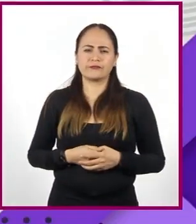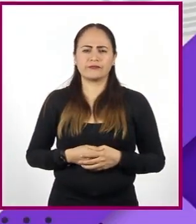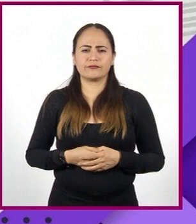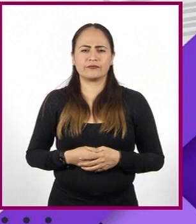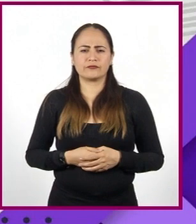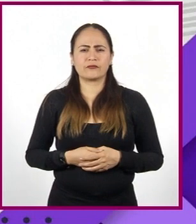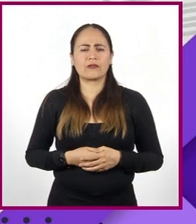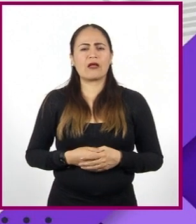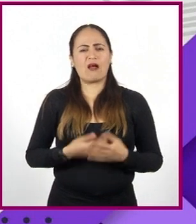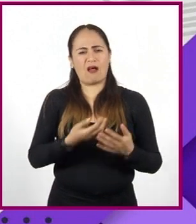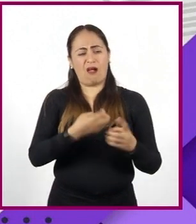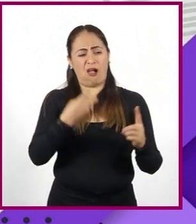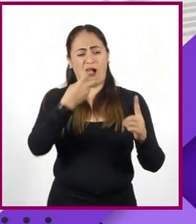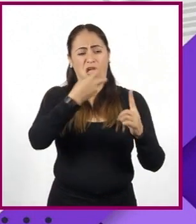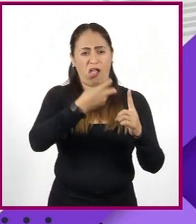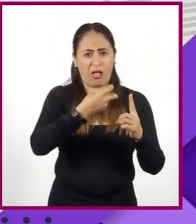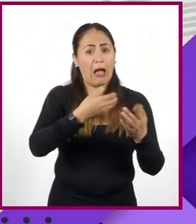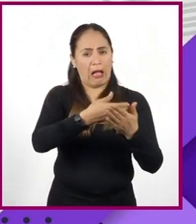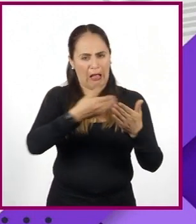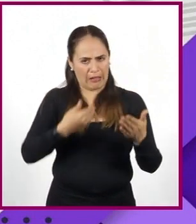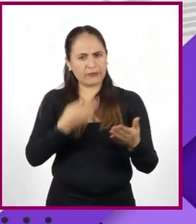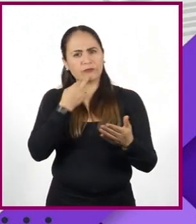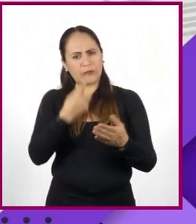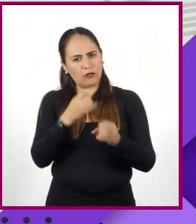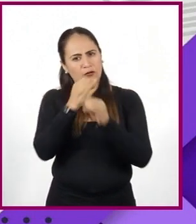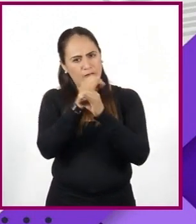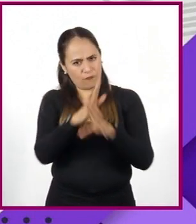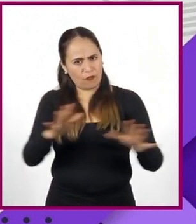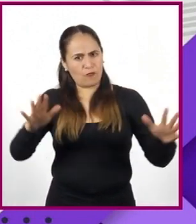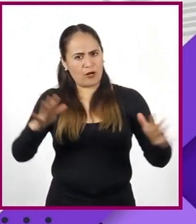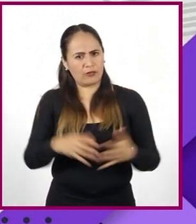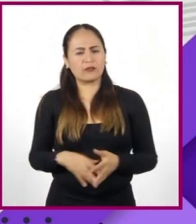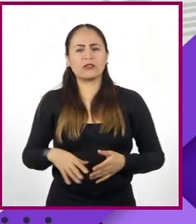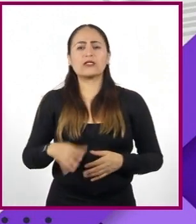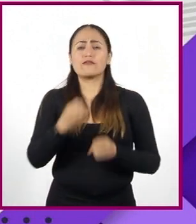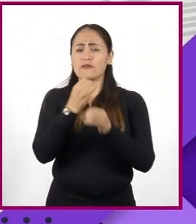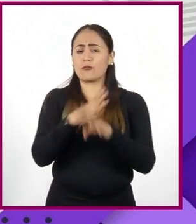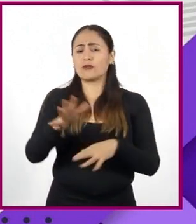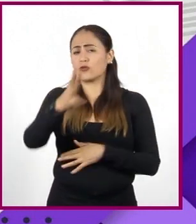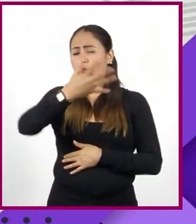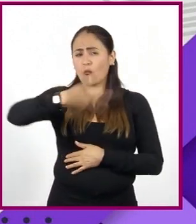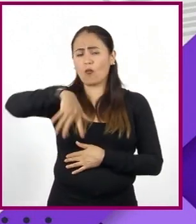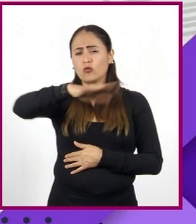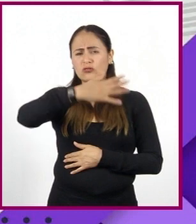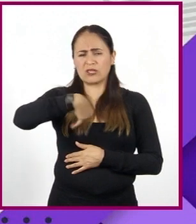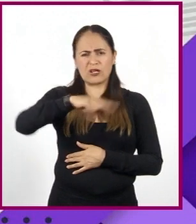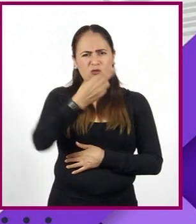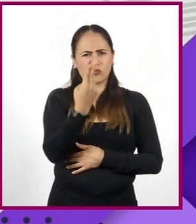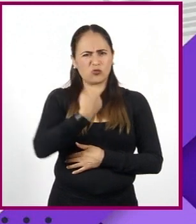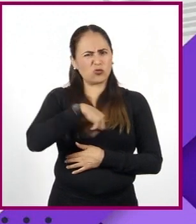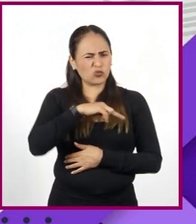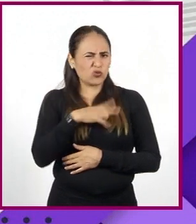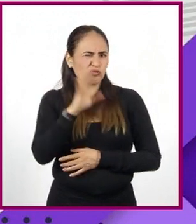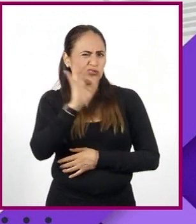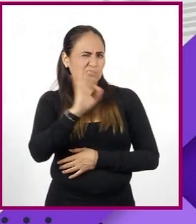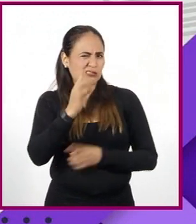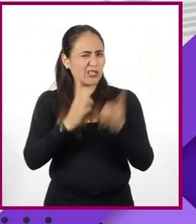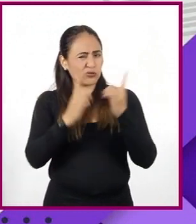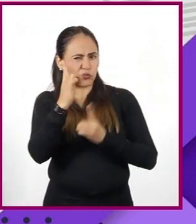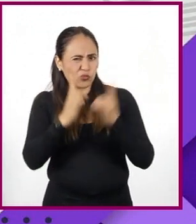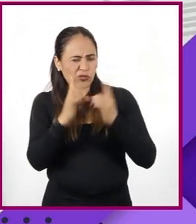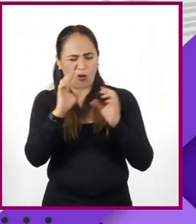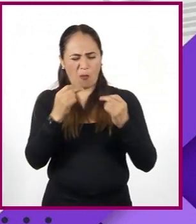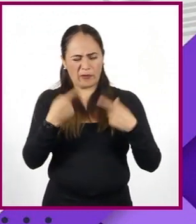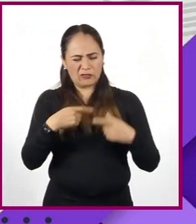nos informamos para combatir los prejuicios. Buscar información sobre aquello que nos desconcierta sobre las personas que nos